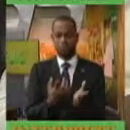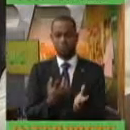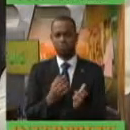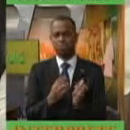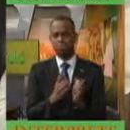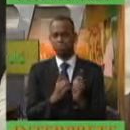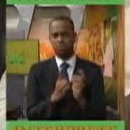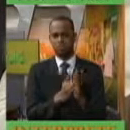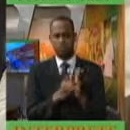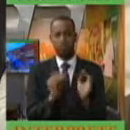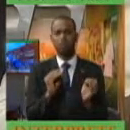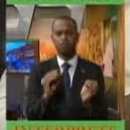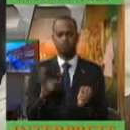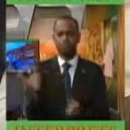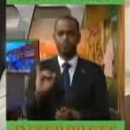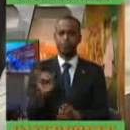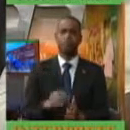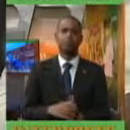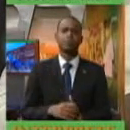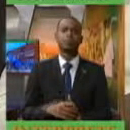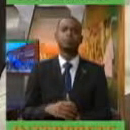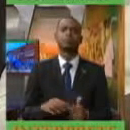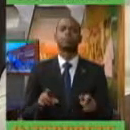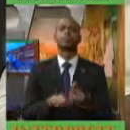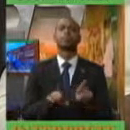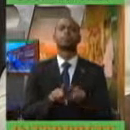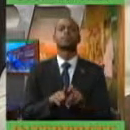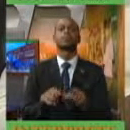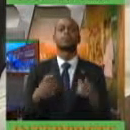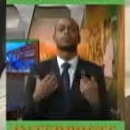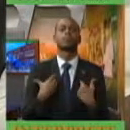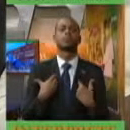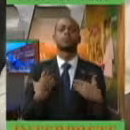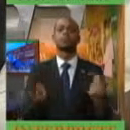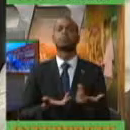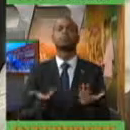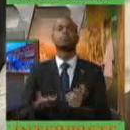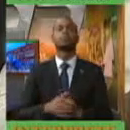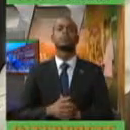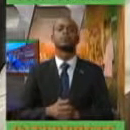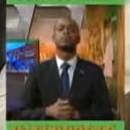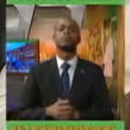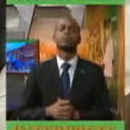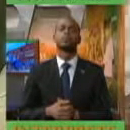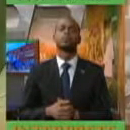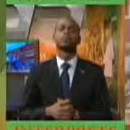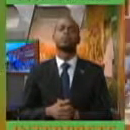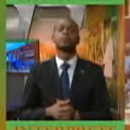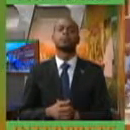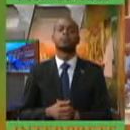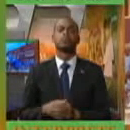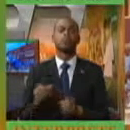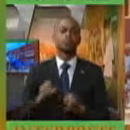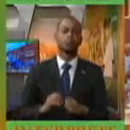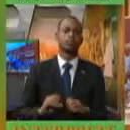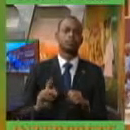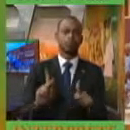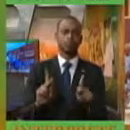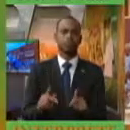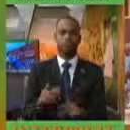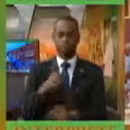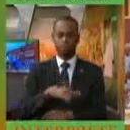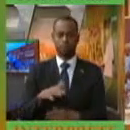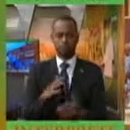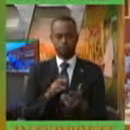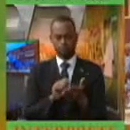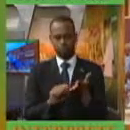discapacidad. También contamos con la oportunidad de tener un atractivo de